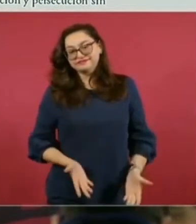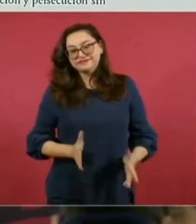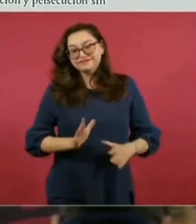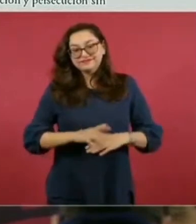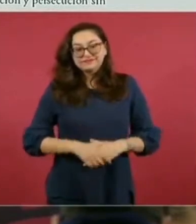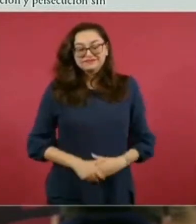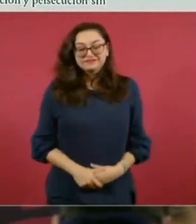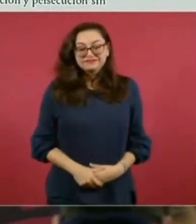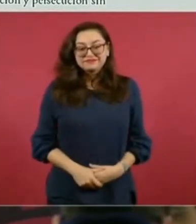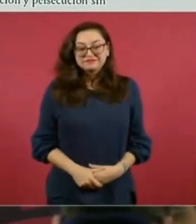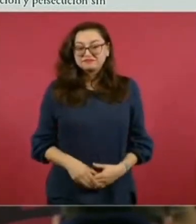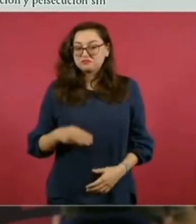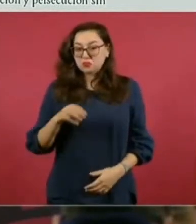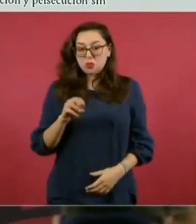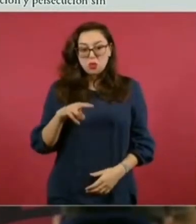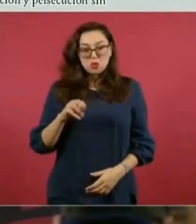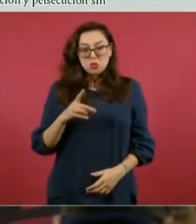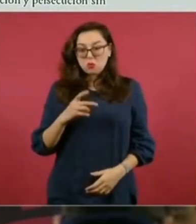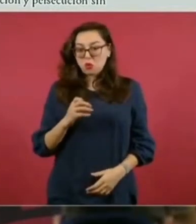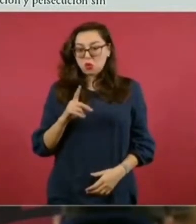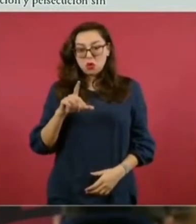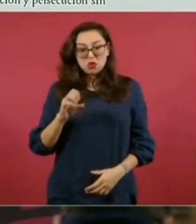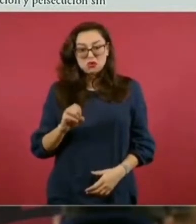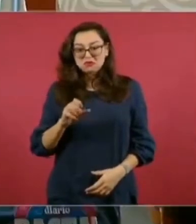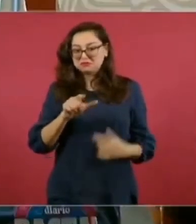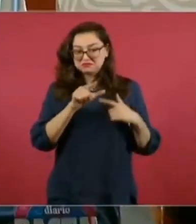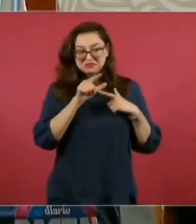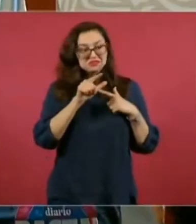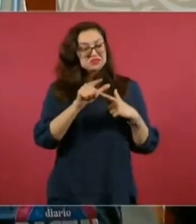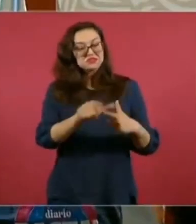Siguen los monopolios. Adelante.